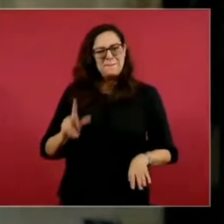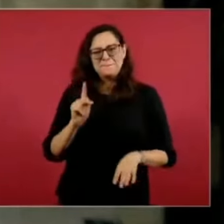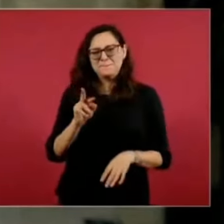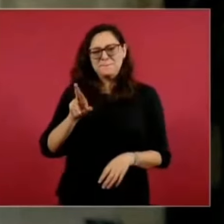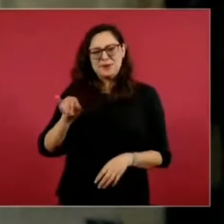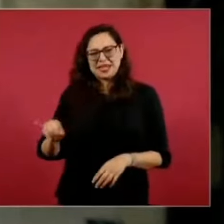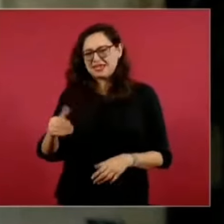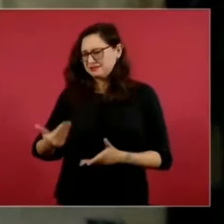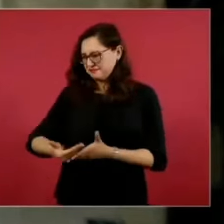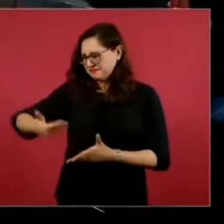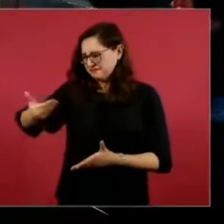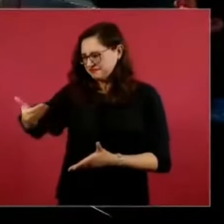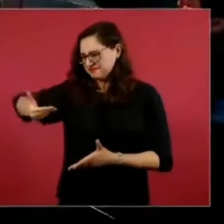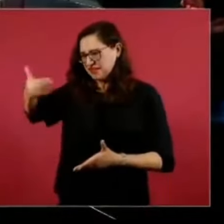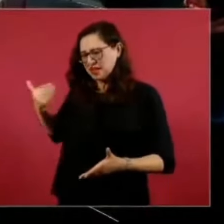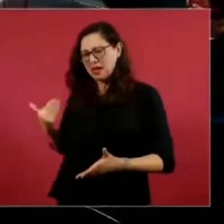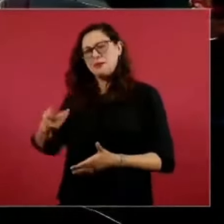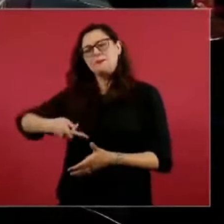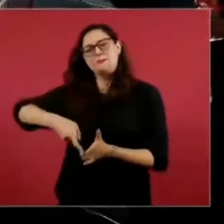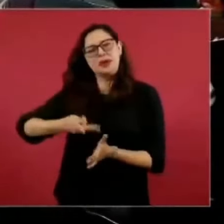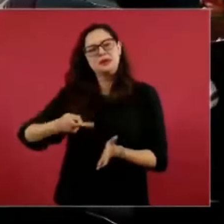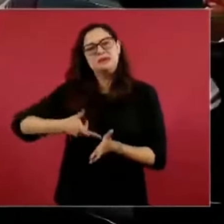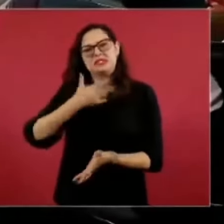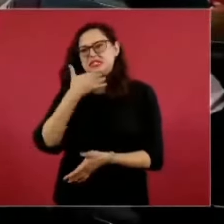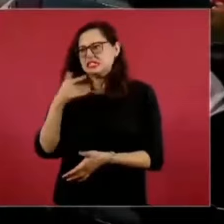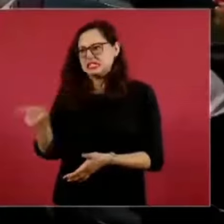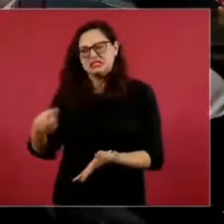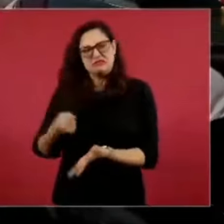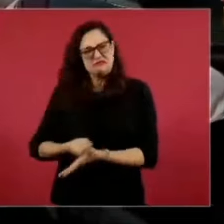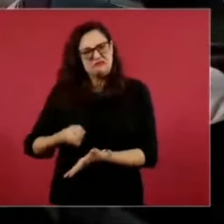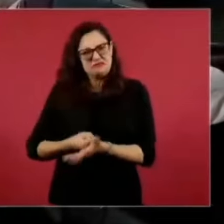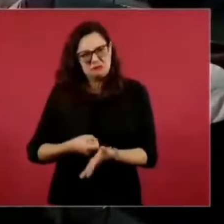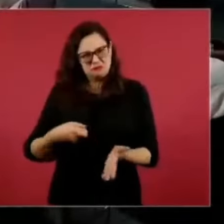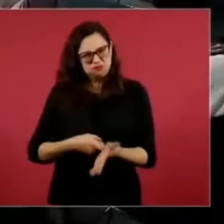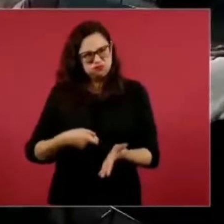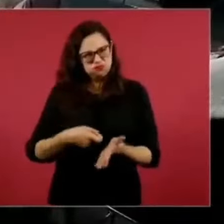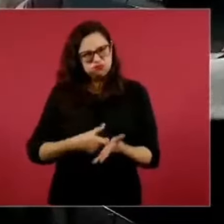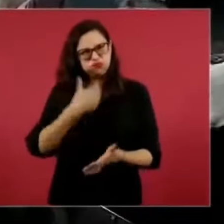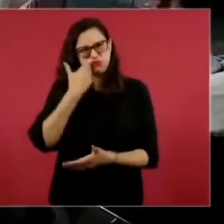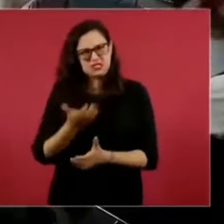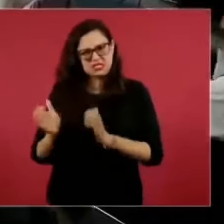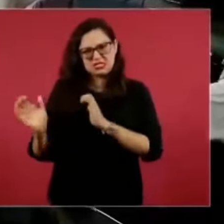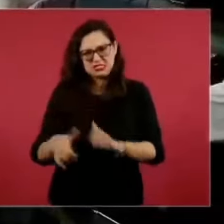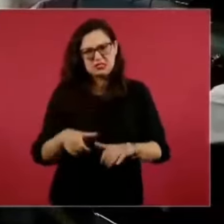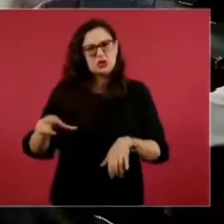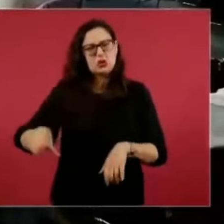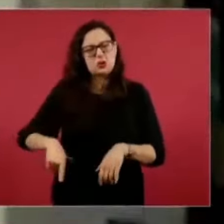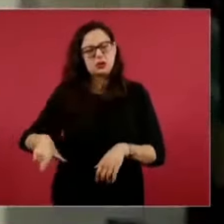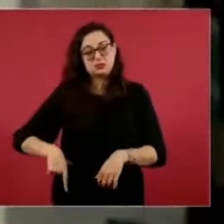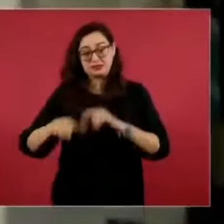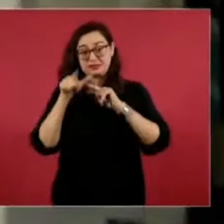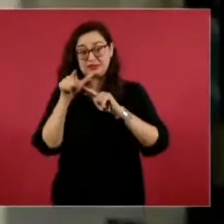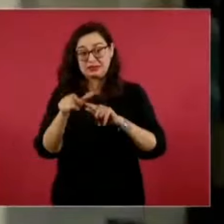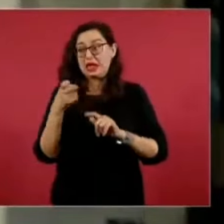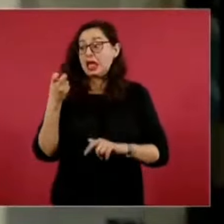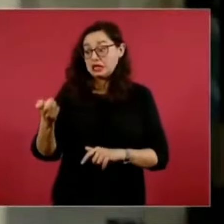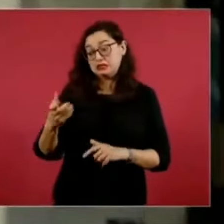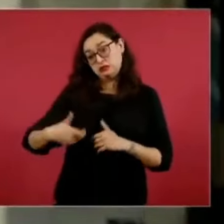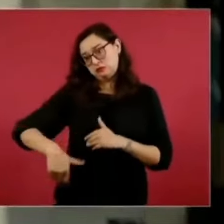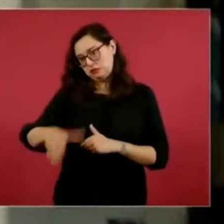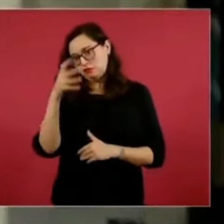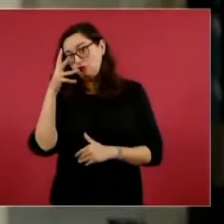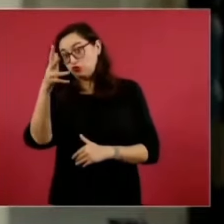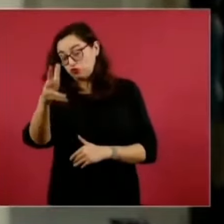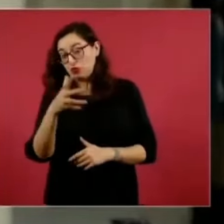y malversaciones de fondos buscan a toda Costa participar en gobiernos estatales de morena este tipo de personas pueden hacer peligrar el sello de